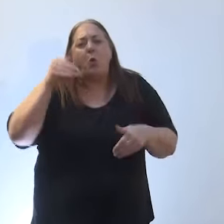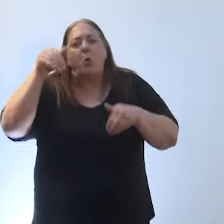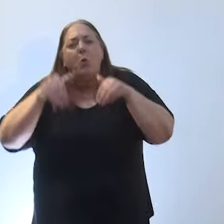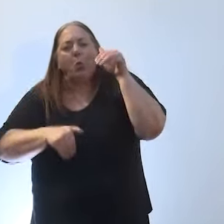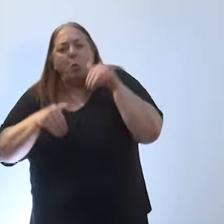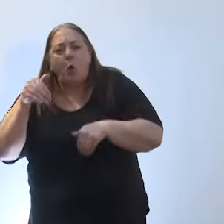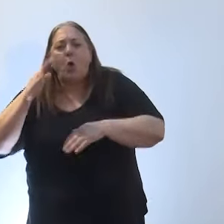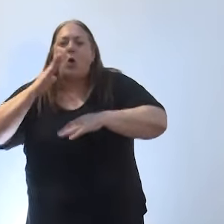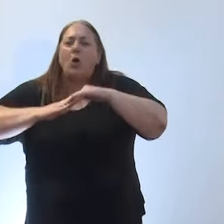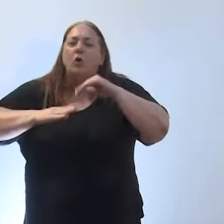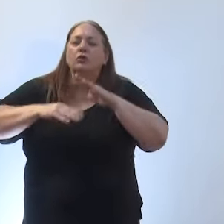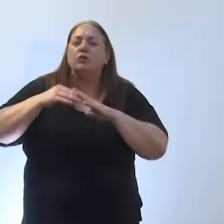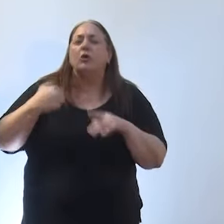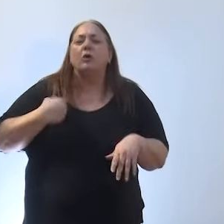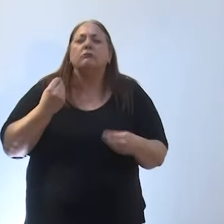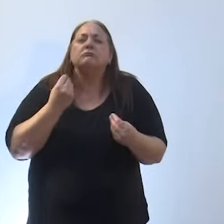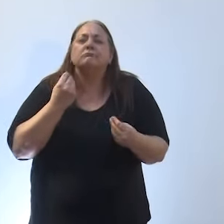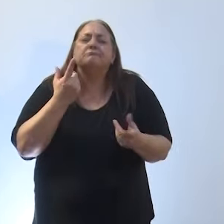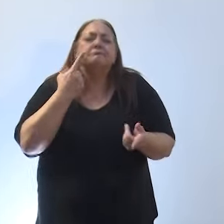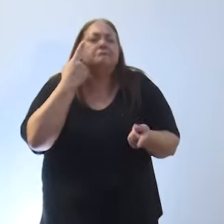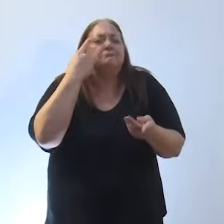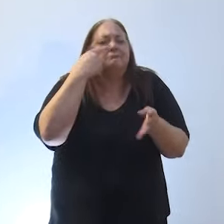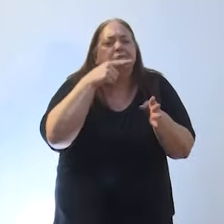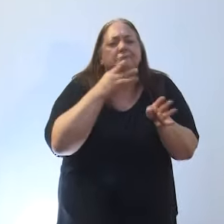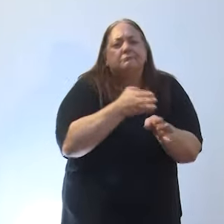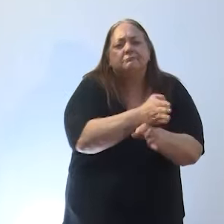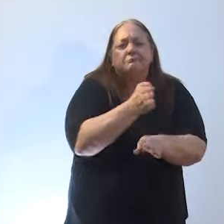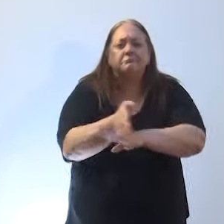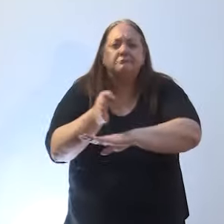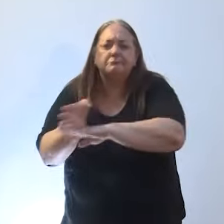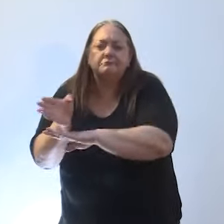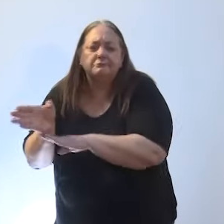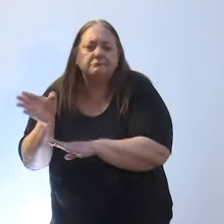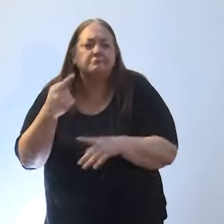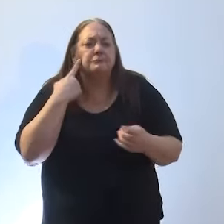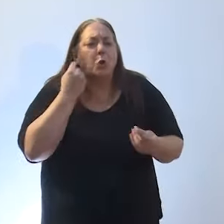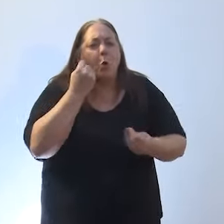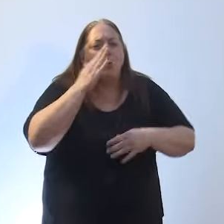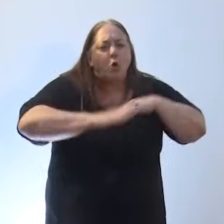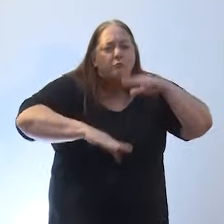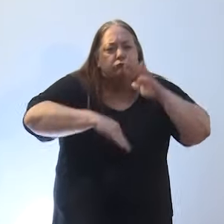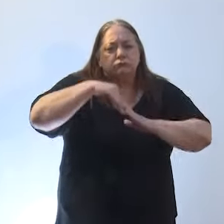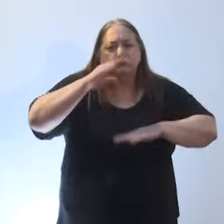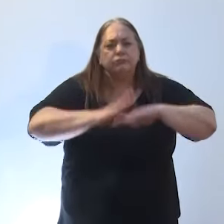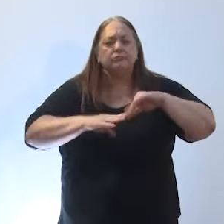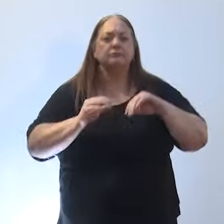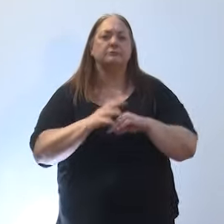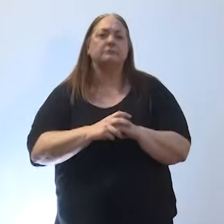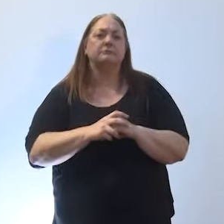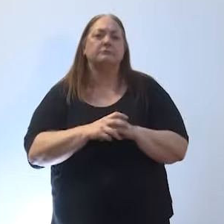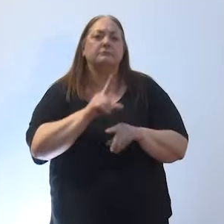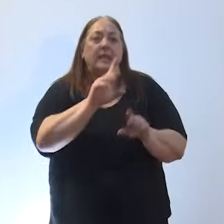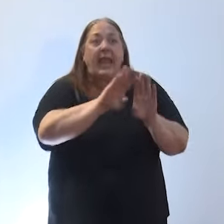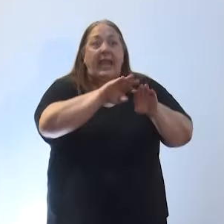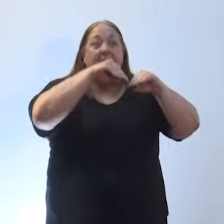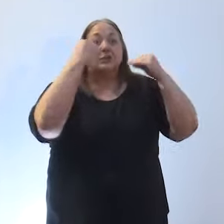digo más allá de esas variables este que que van construyendo un resultado